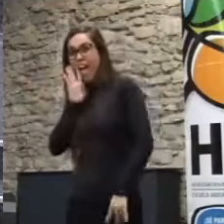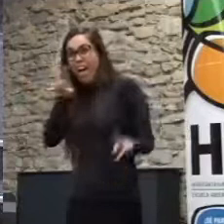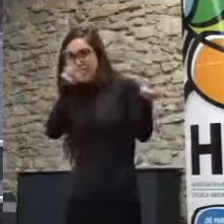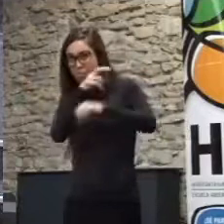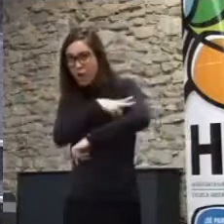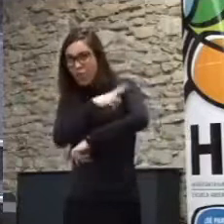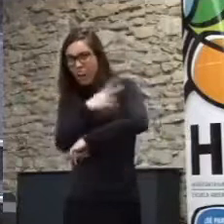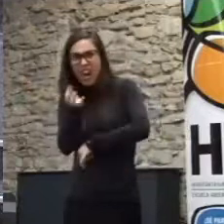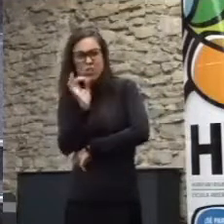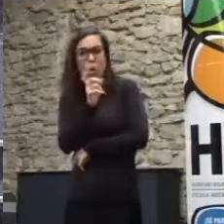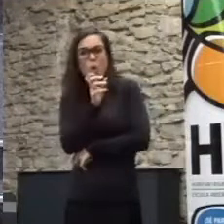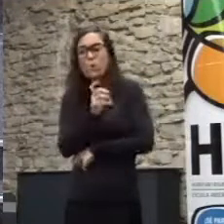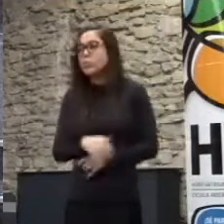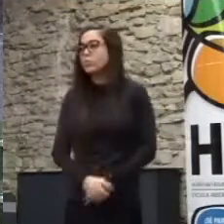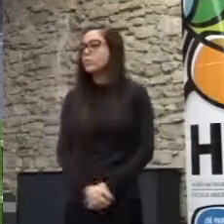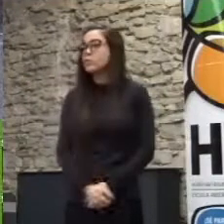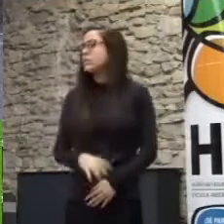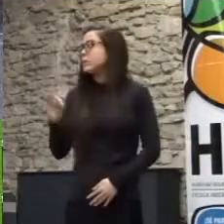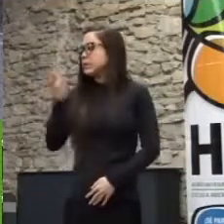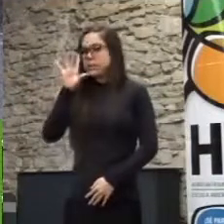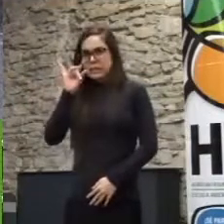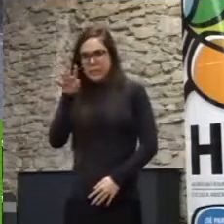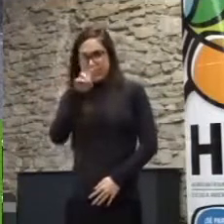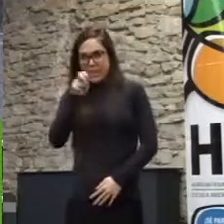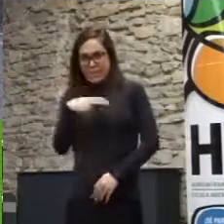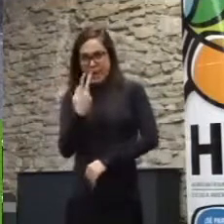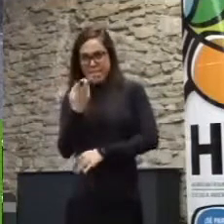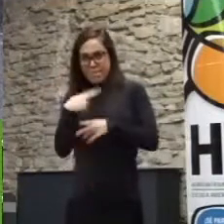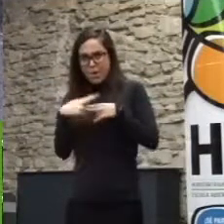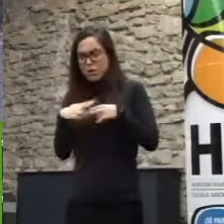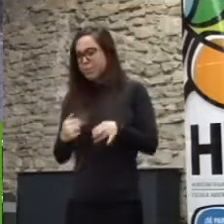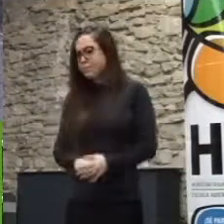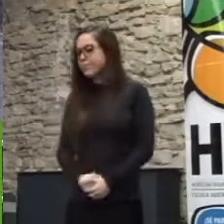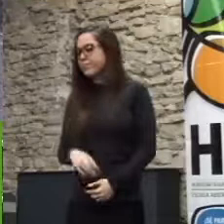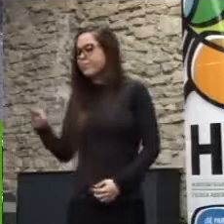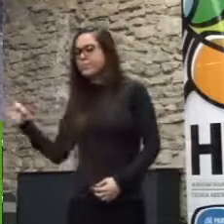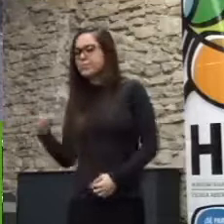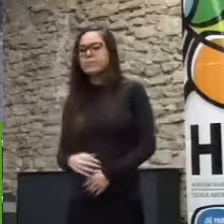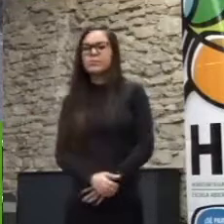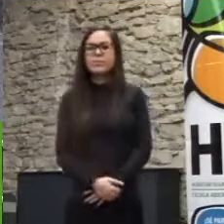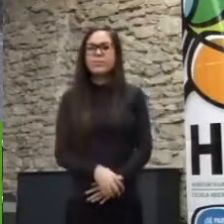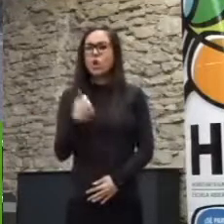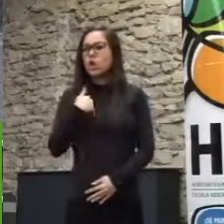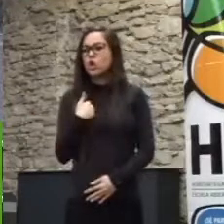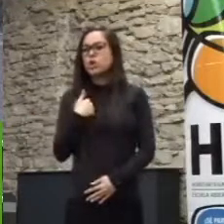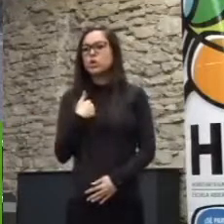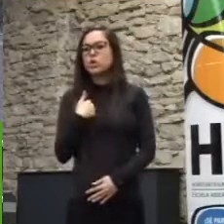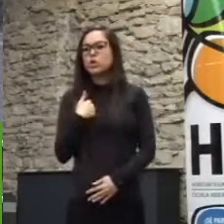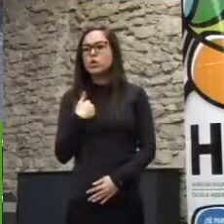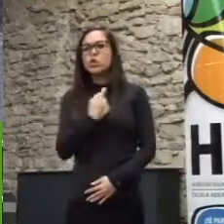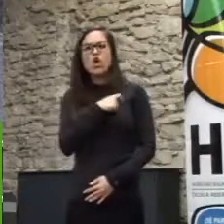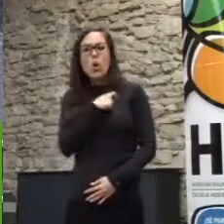entiendo, ¿no? Que la política, sí. Sí, en la política. Bueno, pero también yo no sigo ya las comisiones tan en directo como